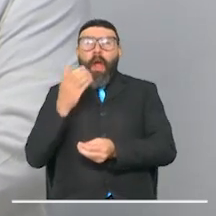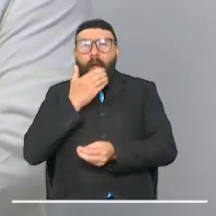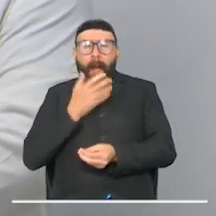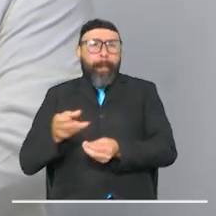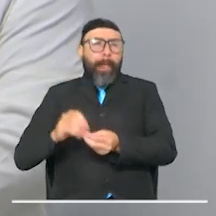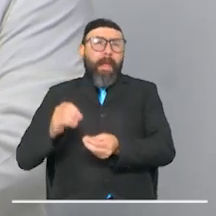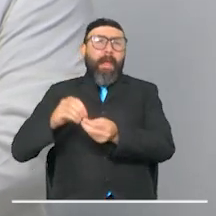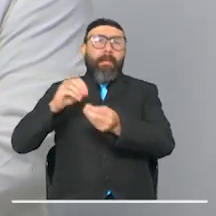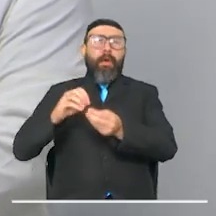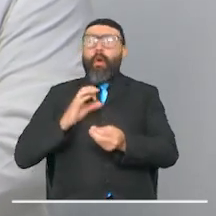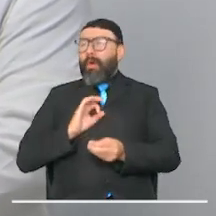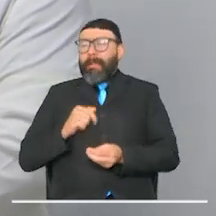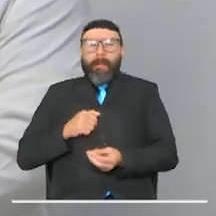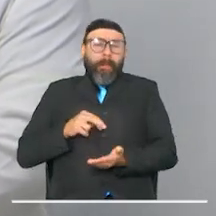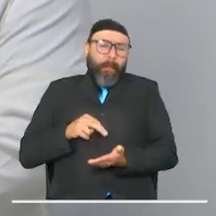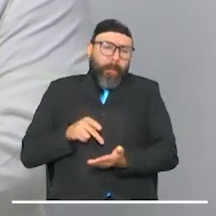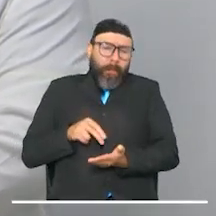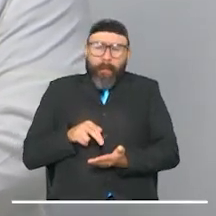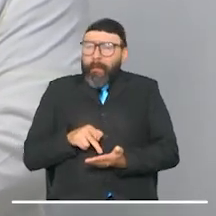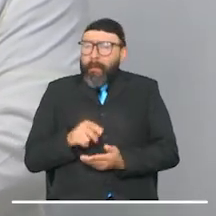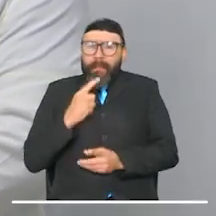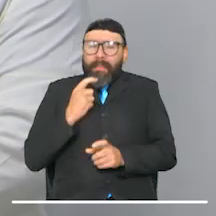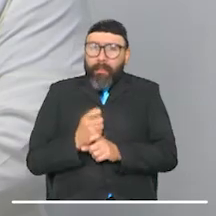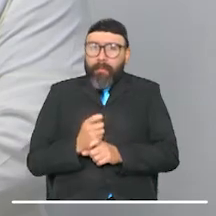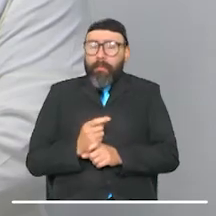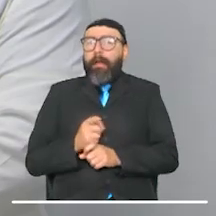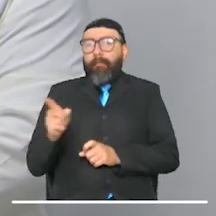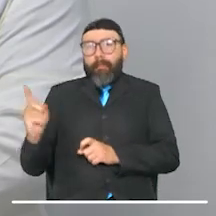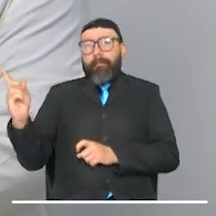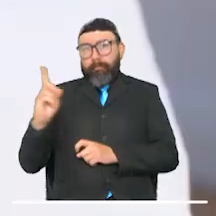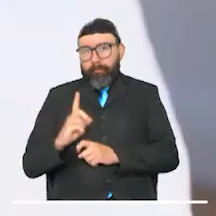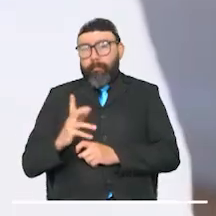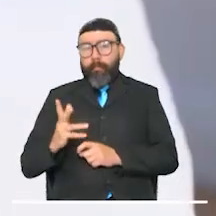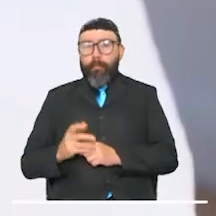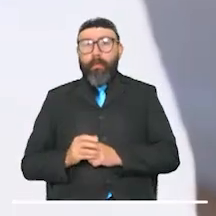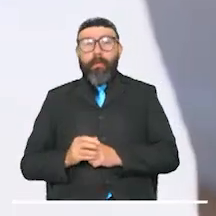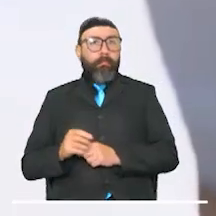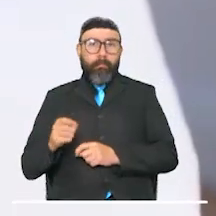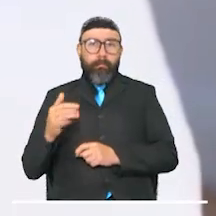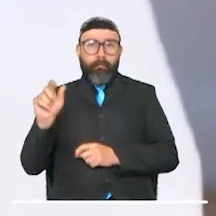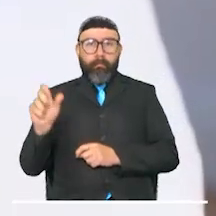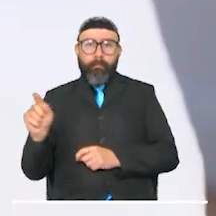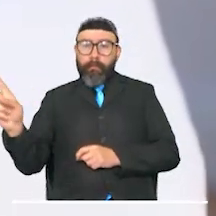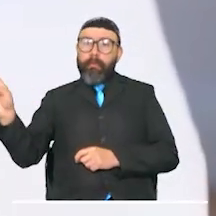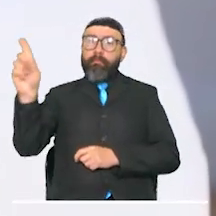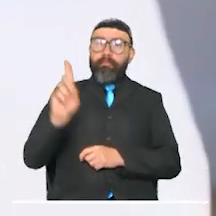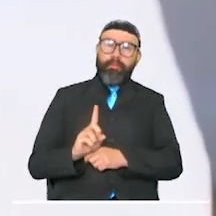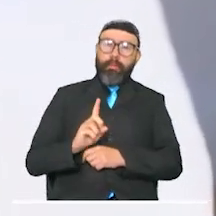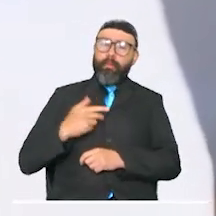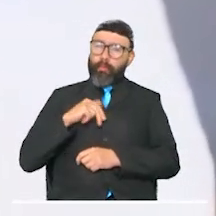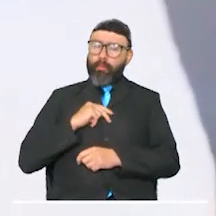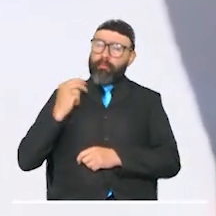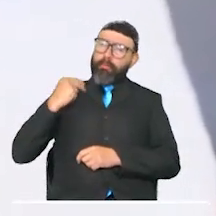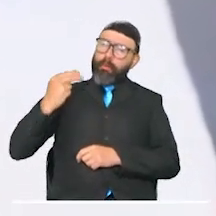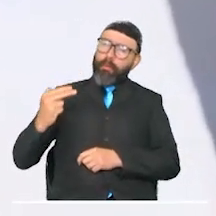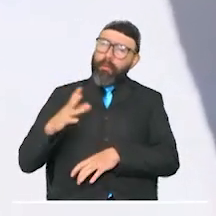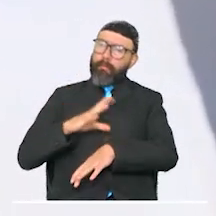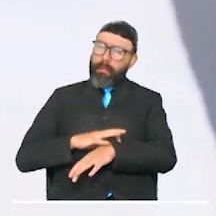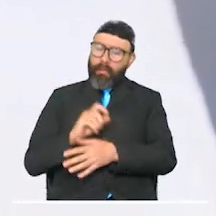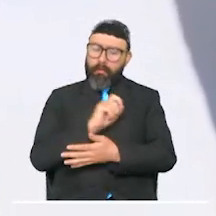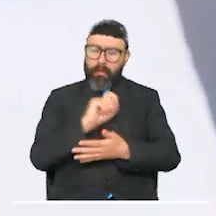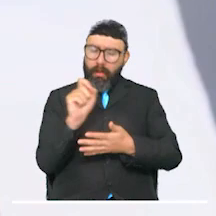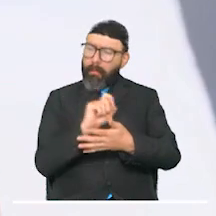delimitación ya Cuando un paciente ingresa la consulta le hacemos toda la historia clínica es